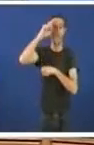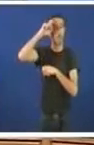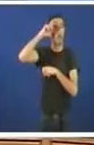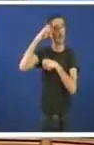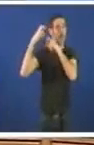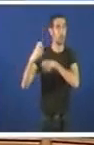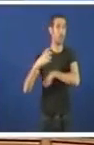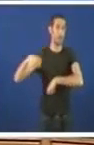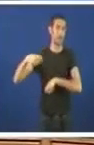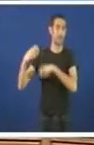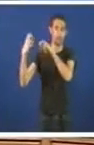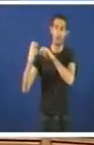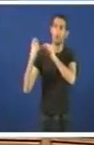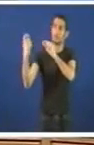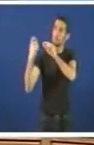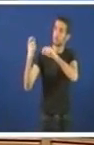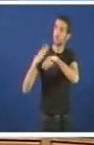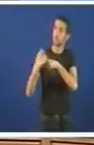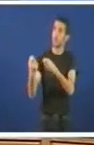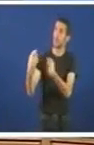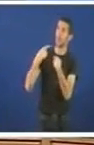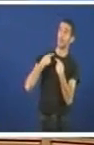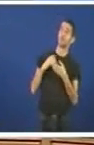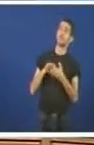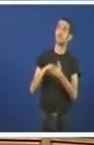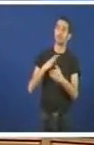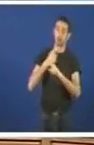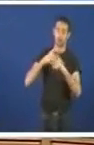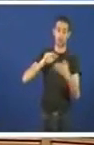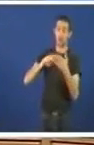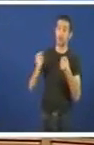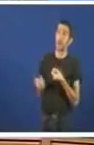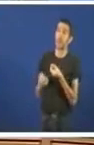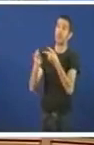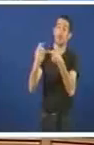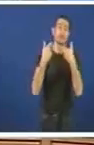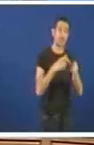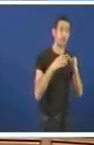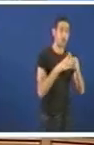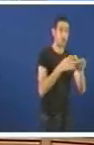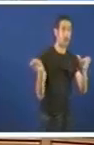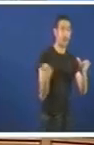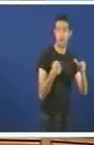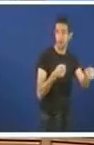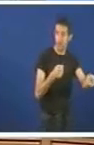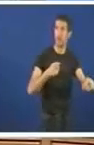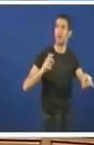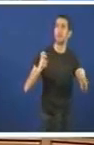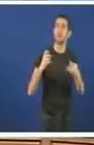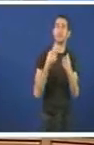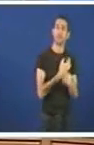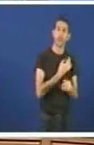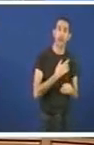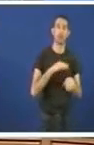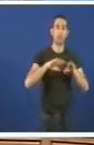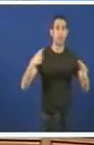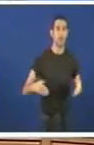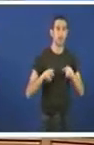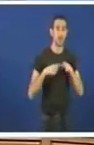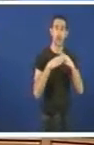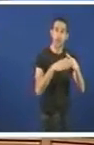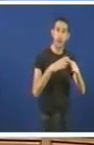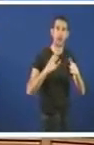poñía a disposición todos os servicios técnicos da Xunta e tamén o sector naval, a mesa do naval, os sindicatos e os asteleiros para